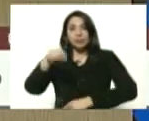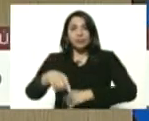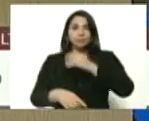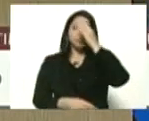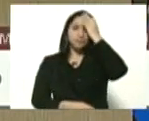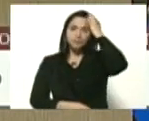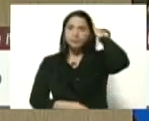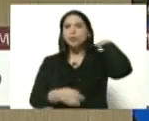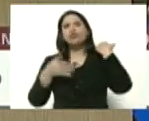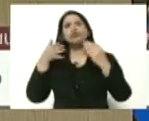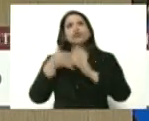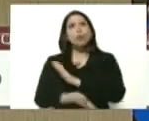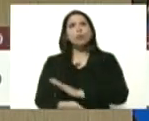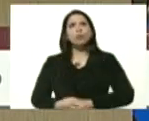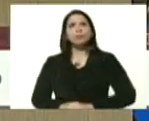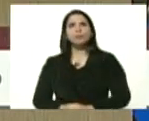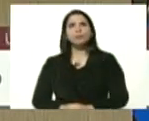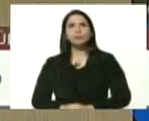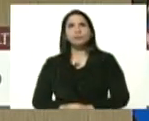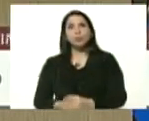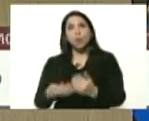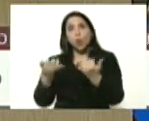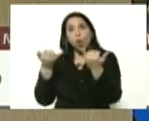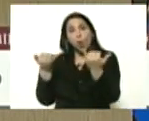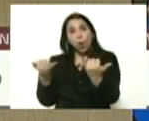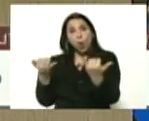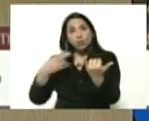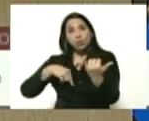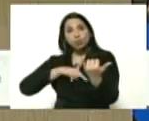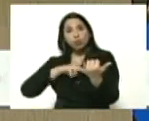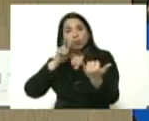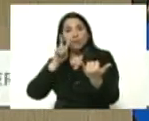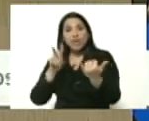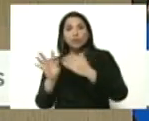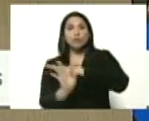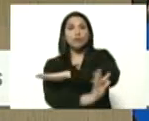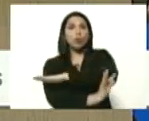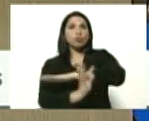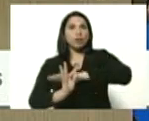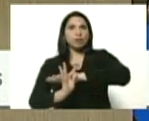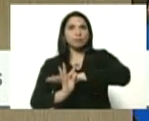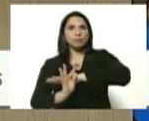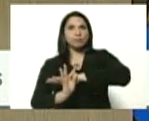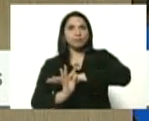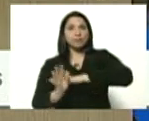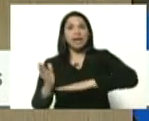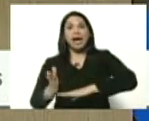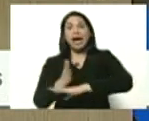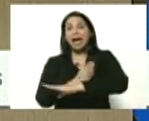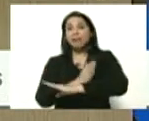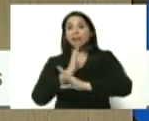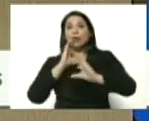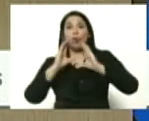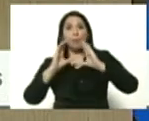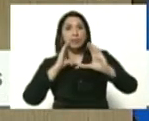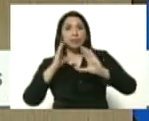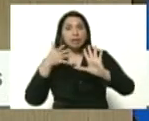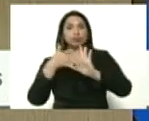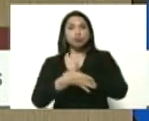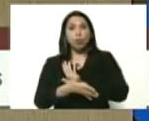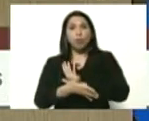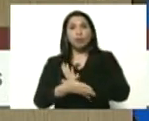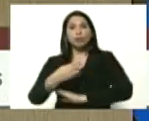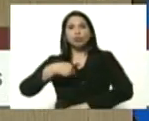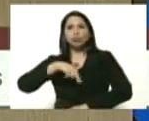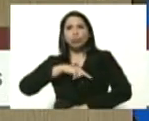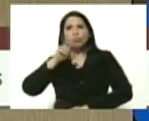la situación que se nos está presentando en la frontera. Y antes de conversar de los casos que estamos